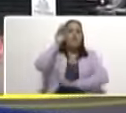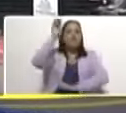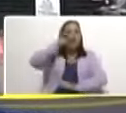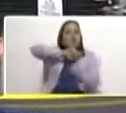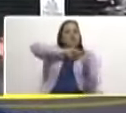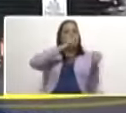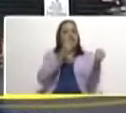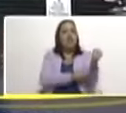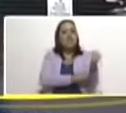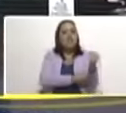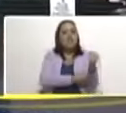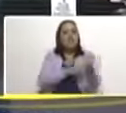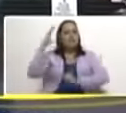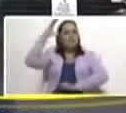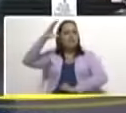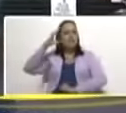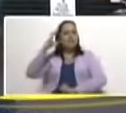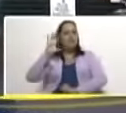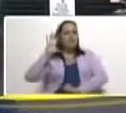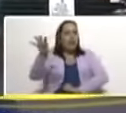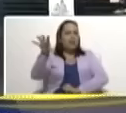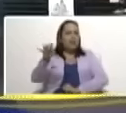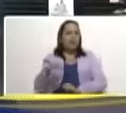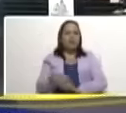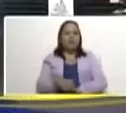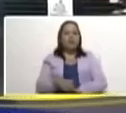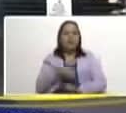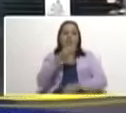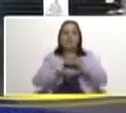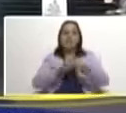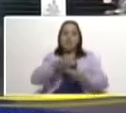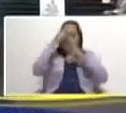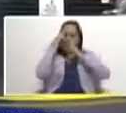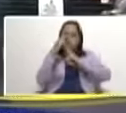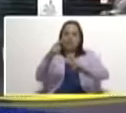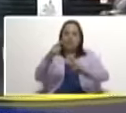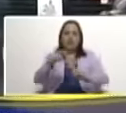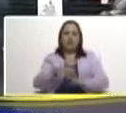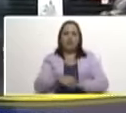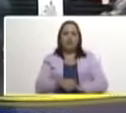fuerza, potencia y hacernos respetar.